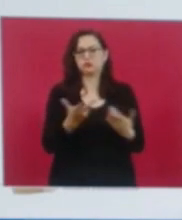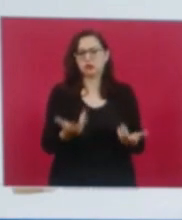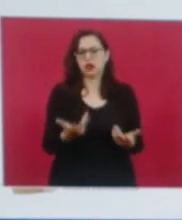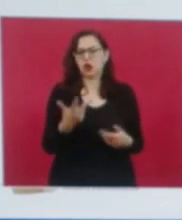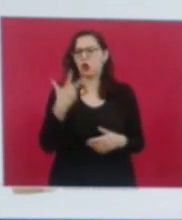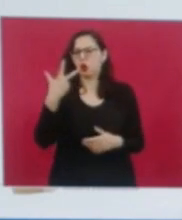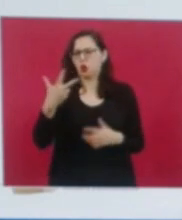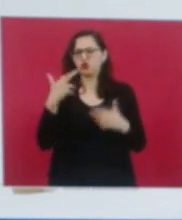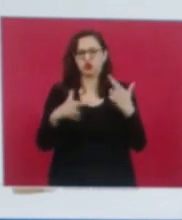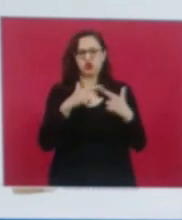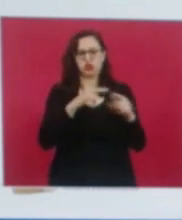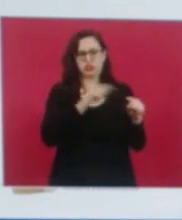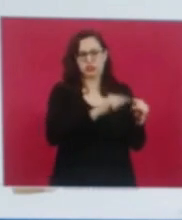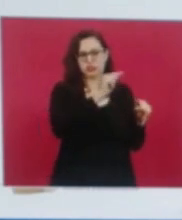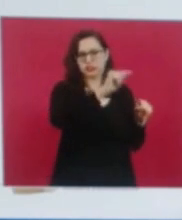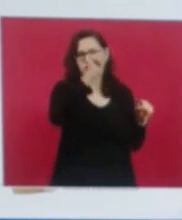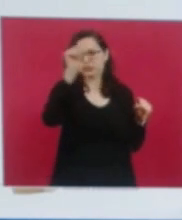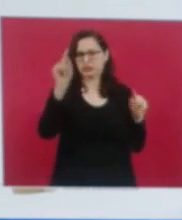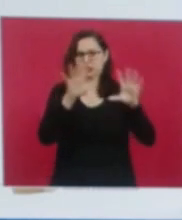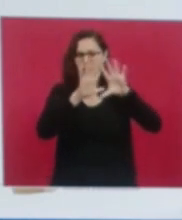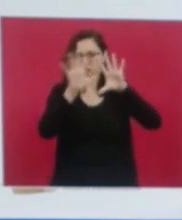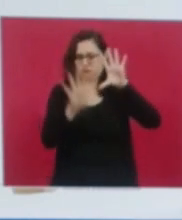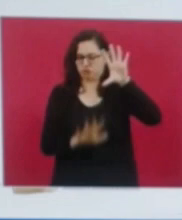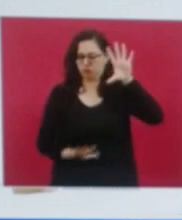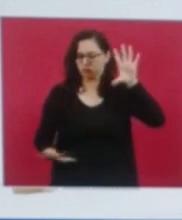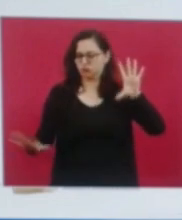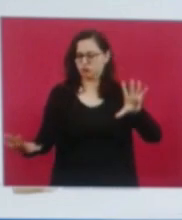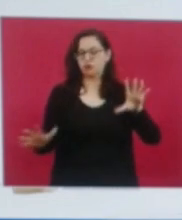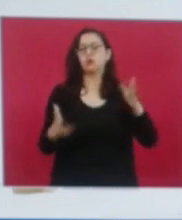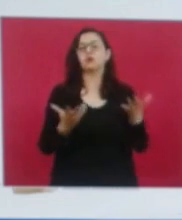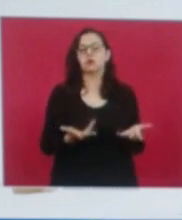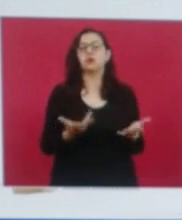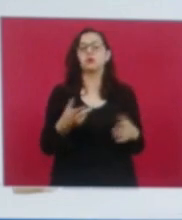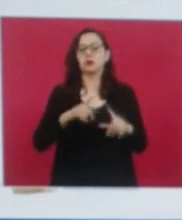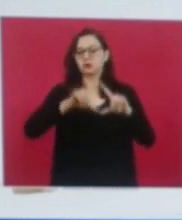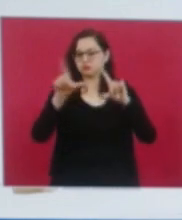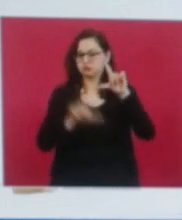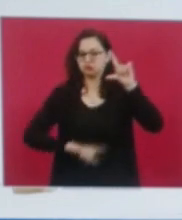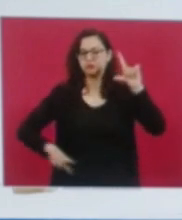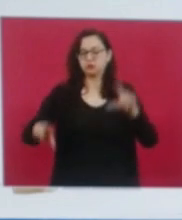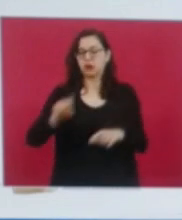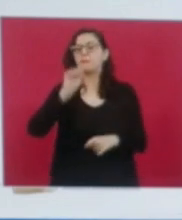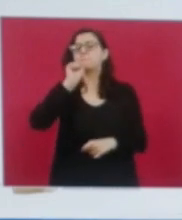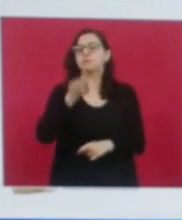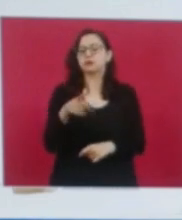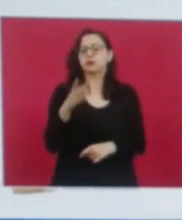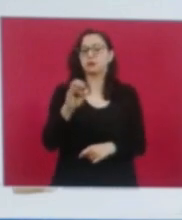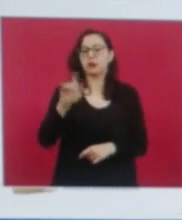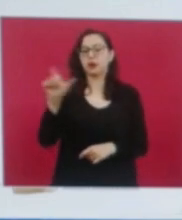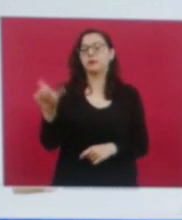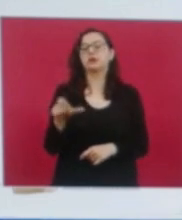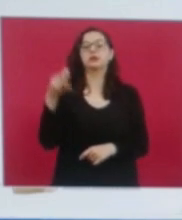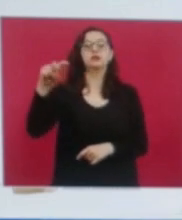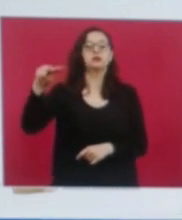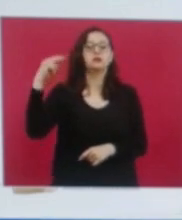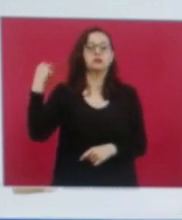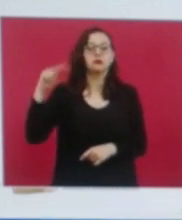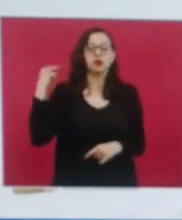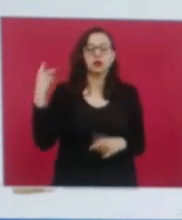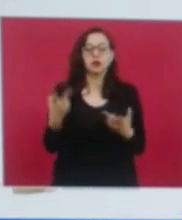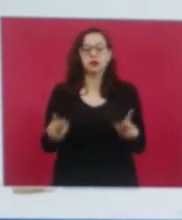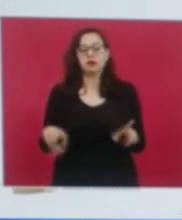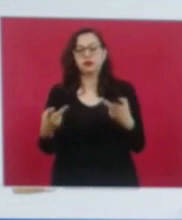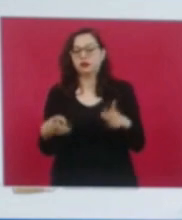ayude a salvarnos a nosotros mismos. Por eso estar aquí contigo, que estén los compañeros que me antecedieron, los que